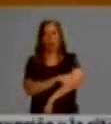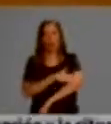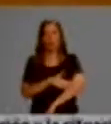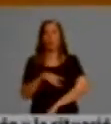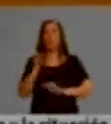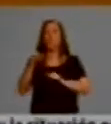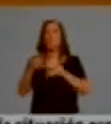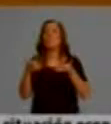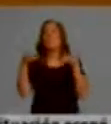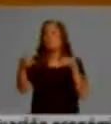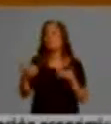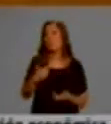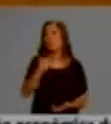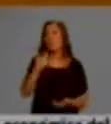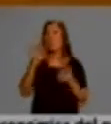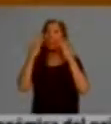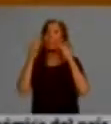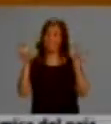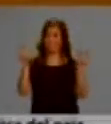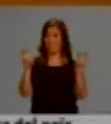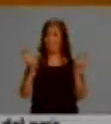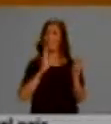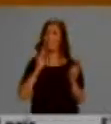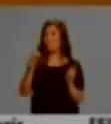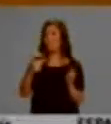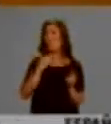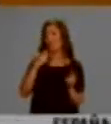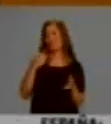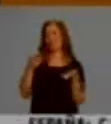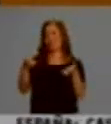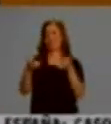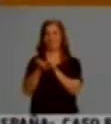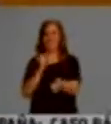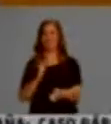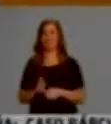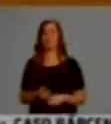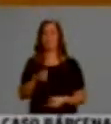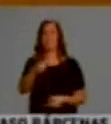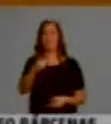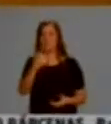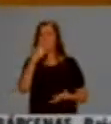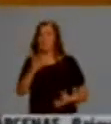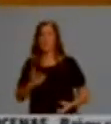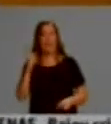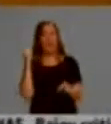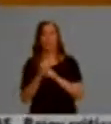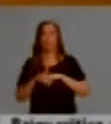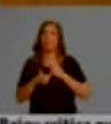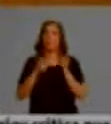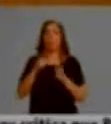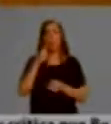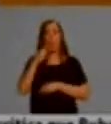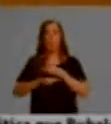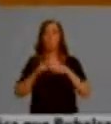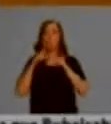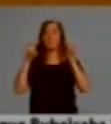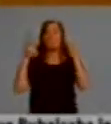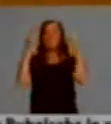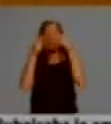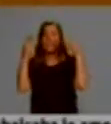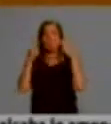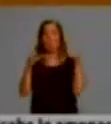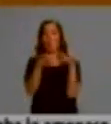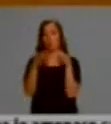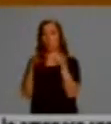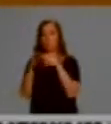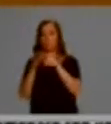Dijo entonces, cito literalmente su frase, «Es indignante y antidemocrático el uso sectario y partidista